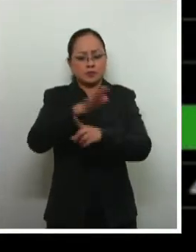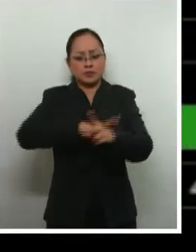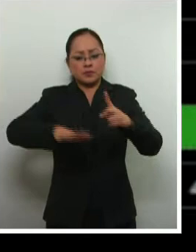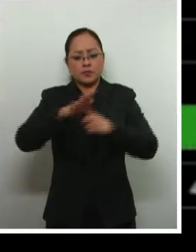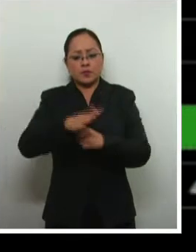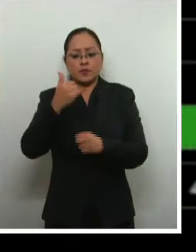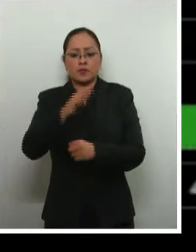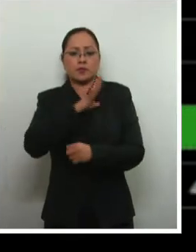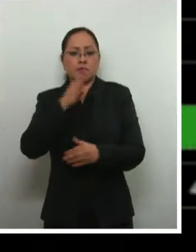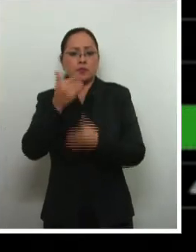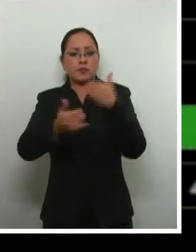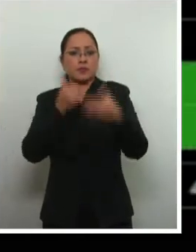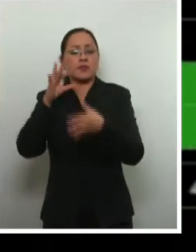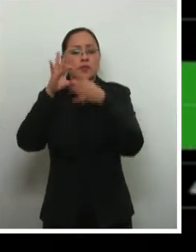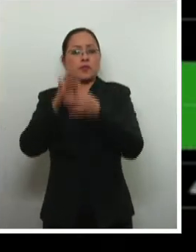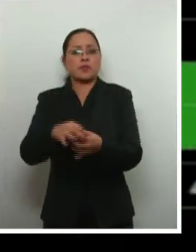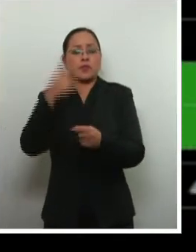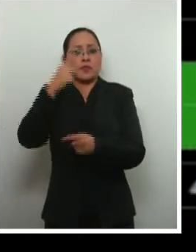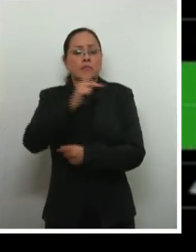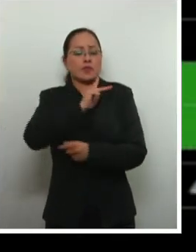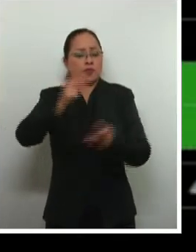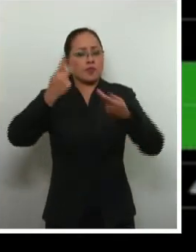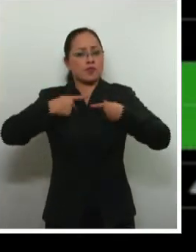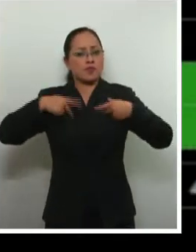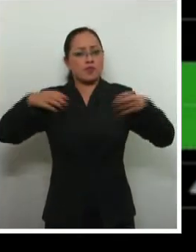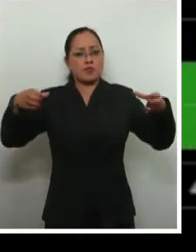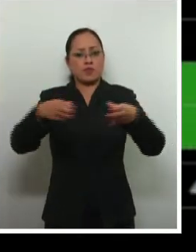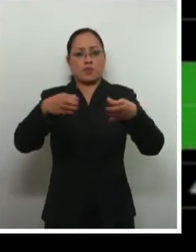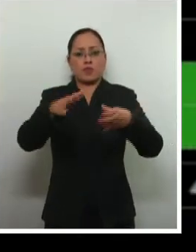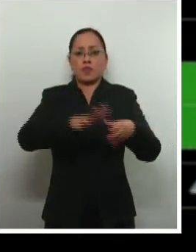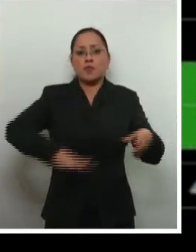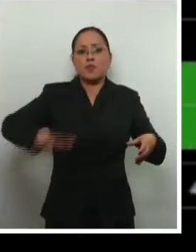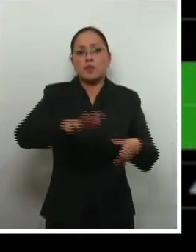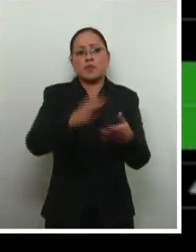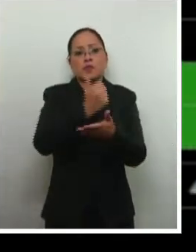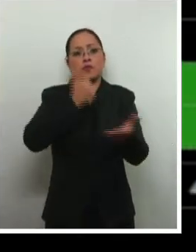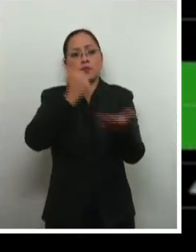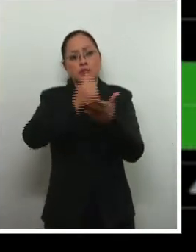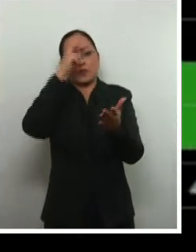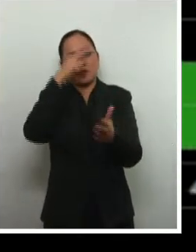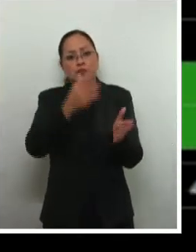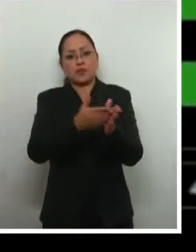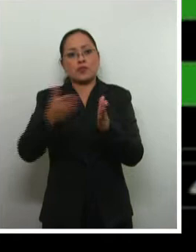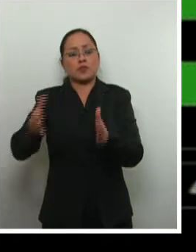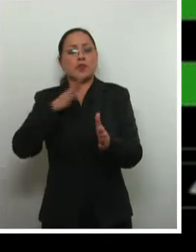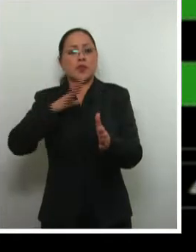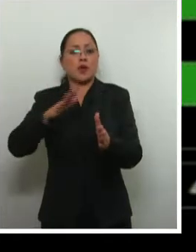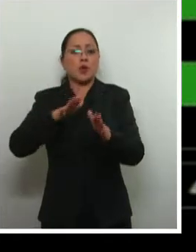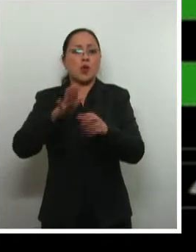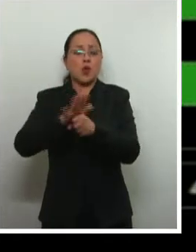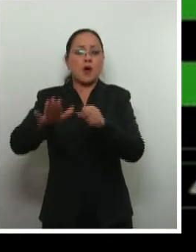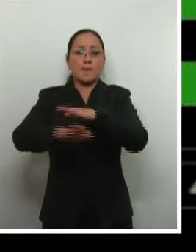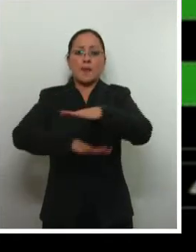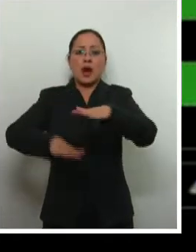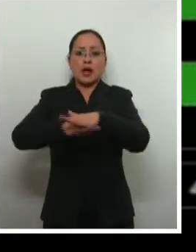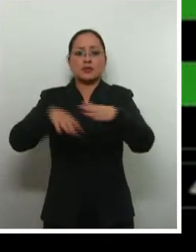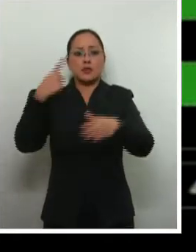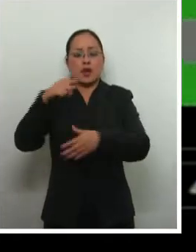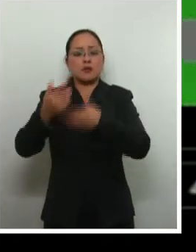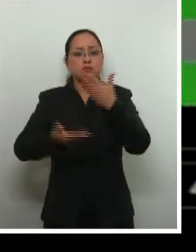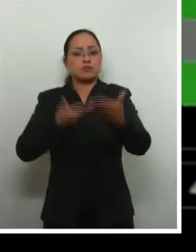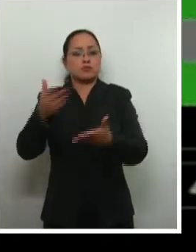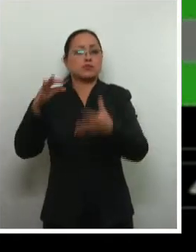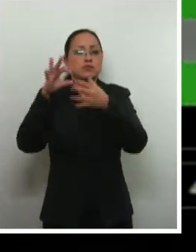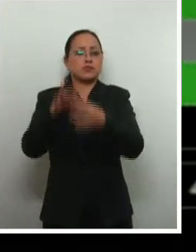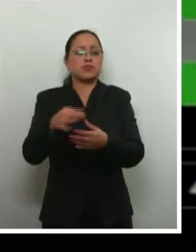calidad y proporcionalidad en todo el territorio de la Ciudad de México, en tanto son la base material para la prestación de